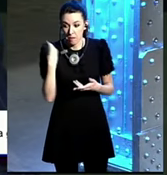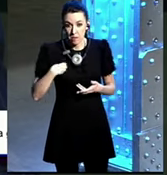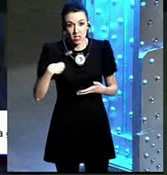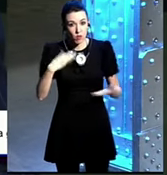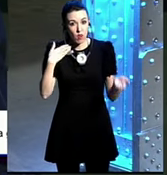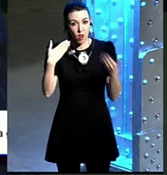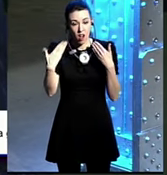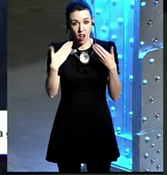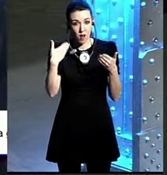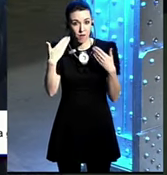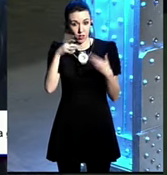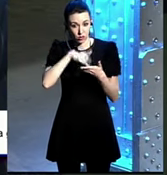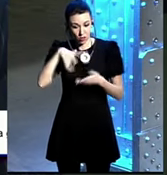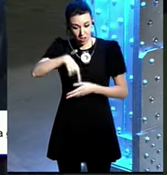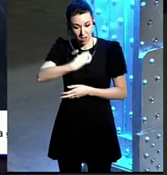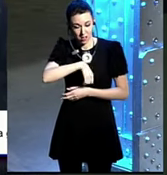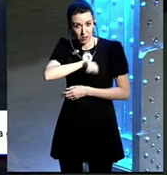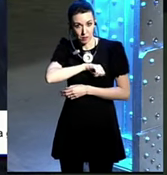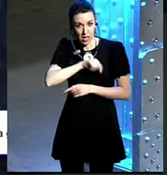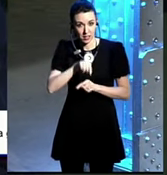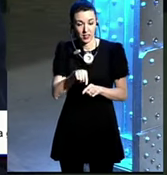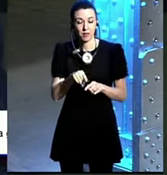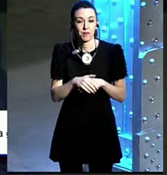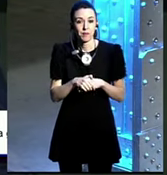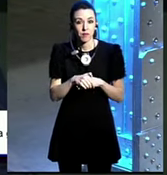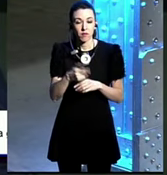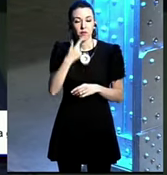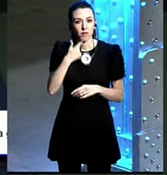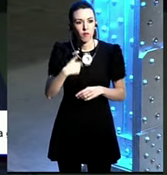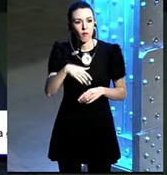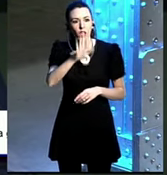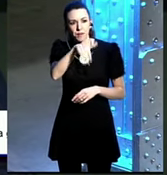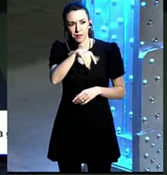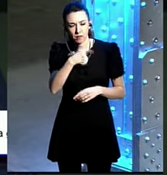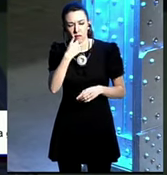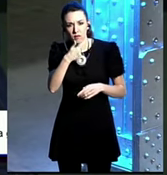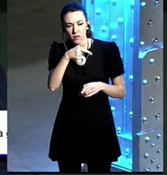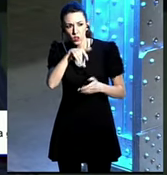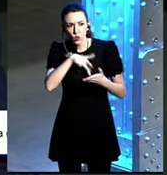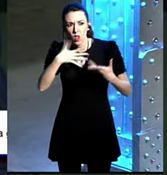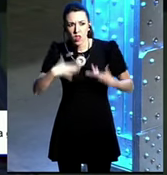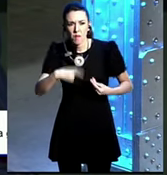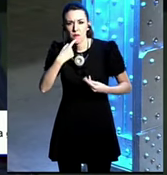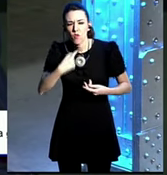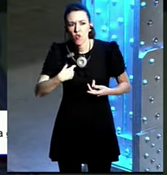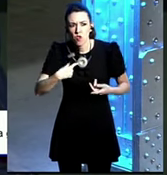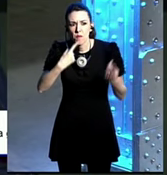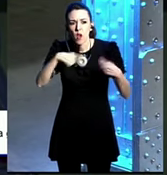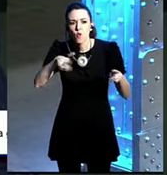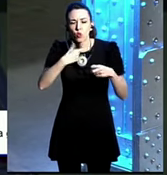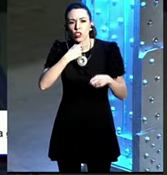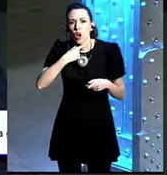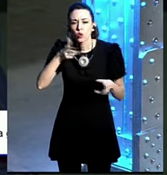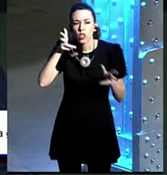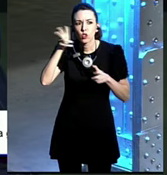una conversación, estando aquí en España, que me dijo: oye, cuando estás deprimido, dime qué tipo de música te